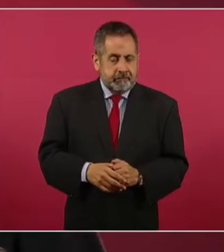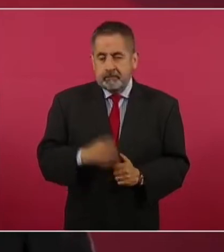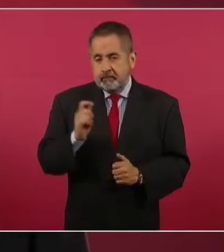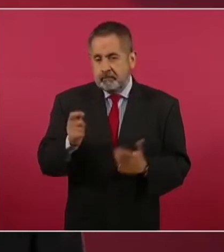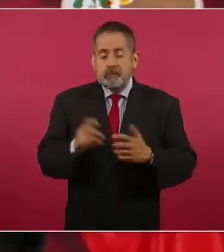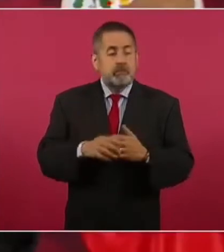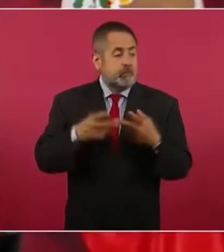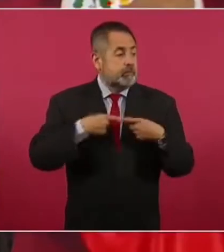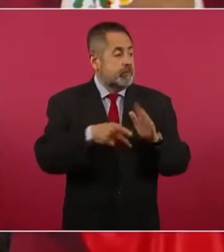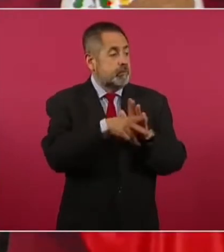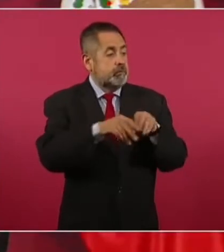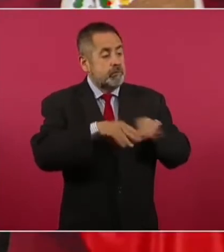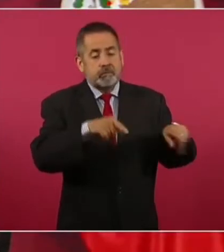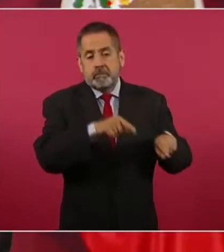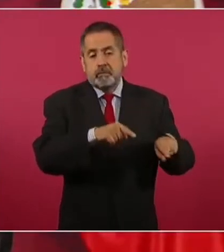o los periodistas,